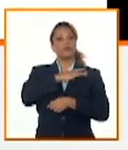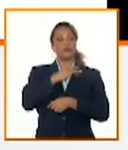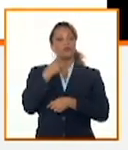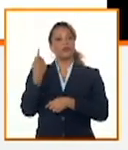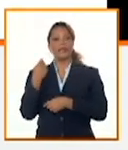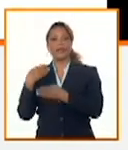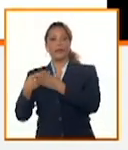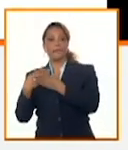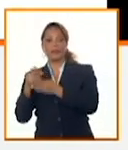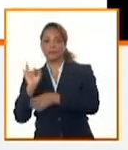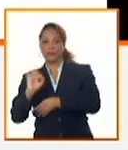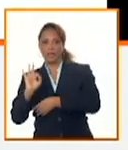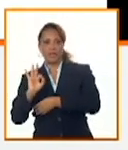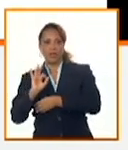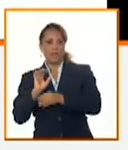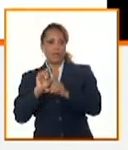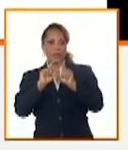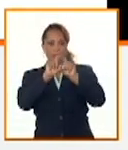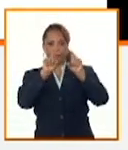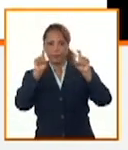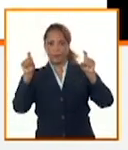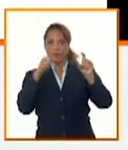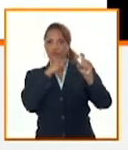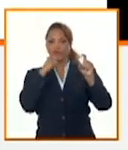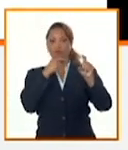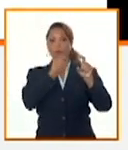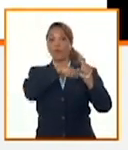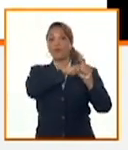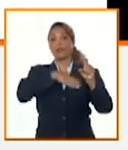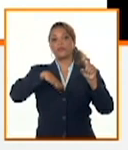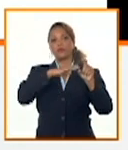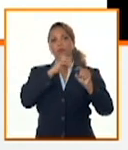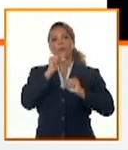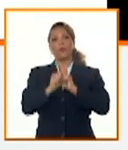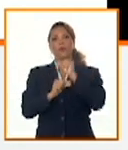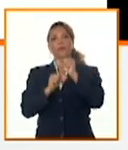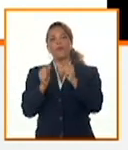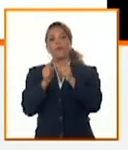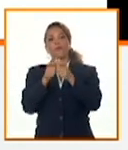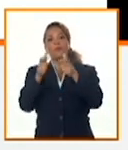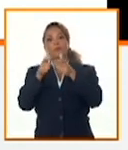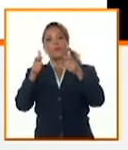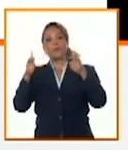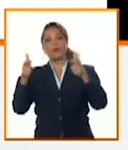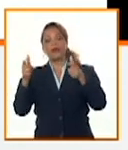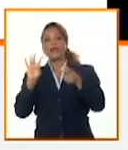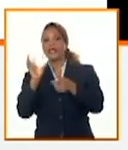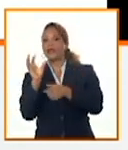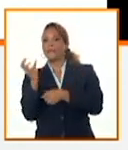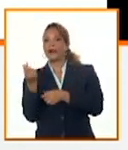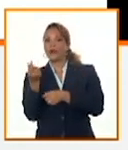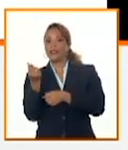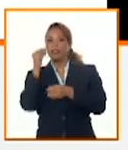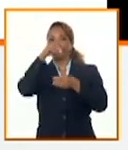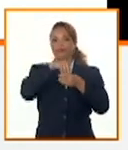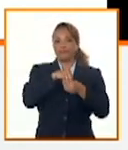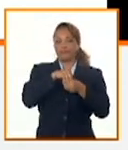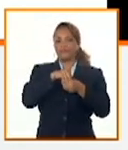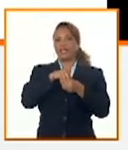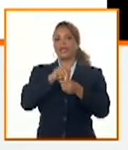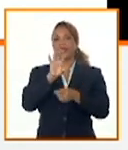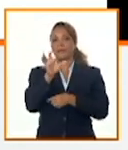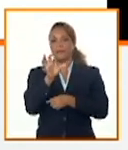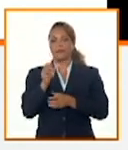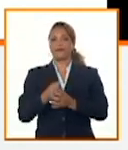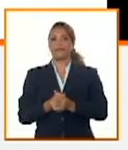las transacciones de los actores económicos todavía en la población Cómo ha ido avanzando la bancarización de la población hasta el dos